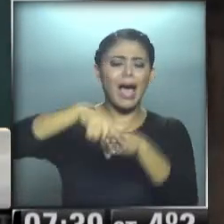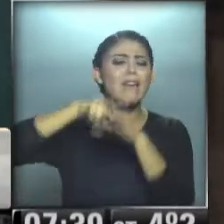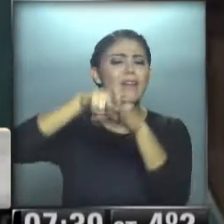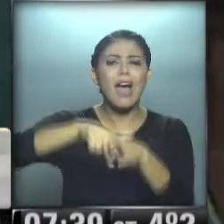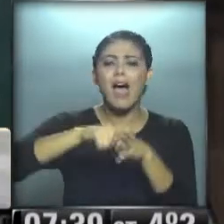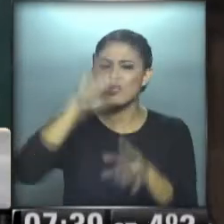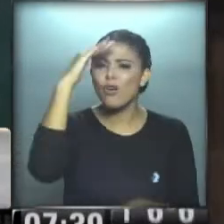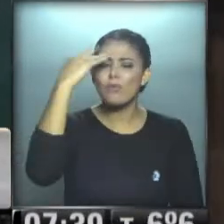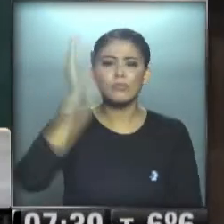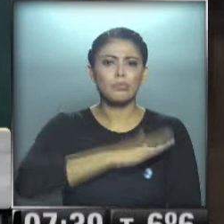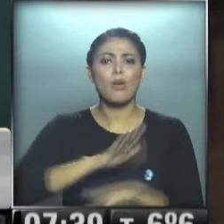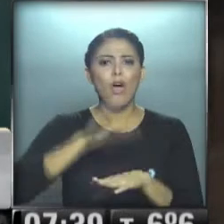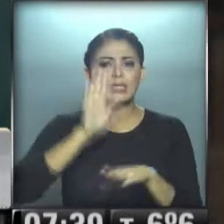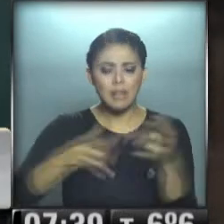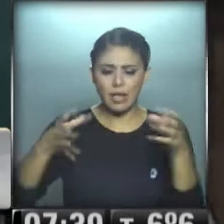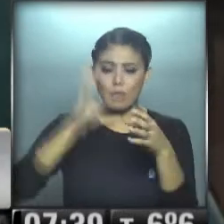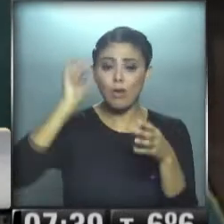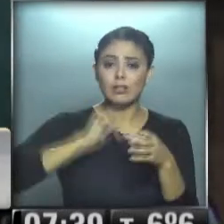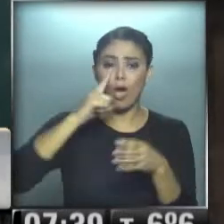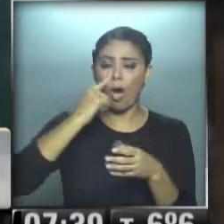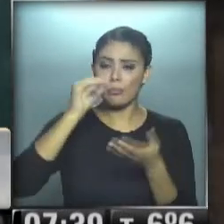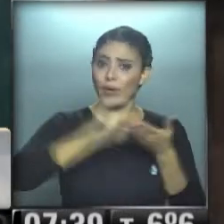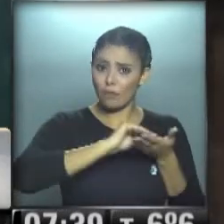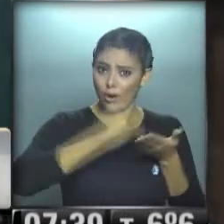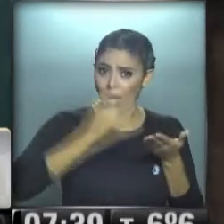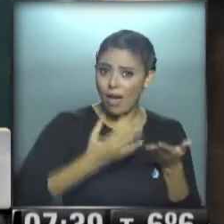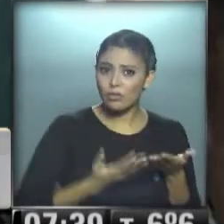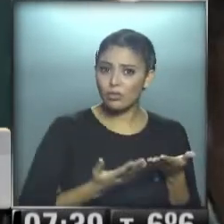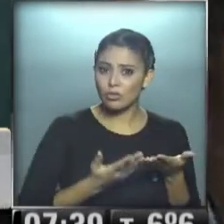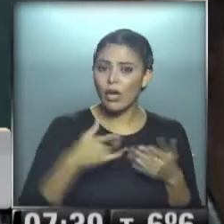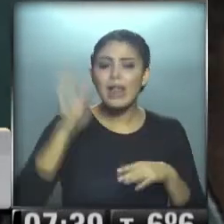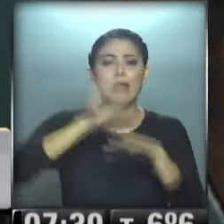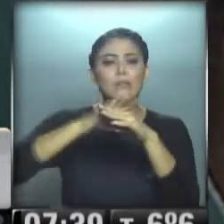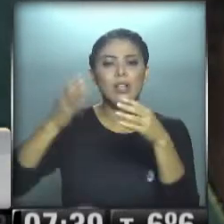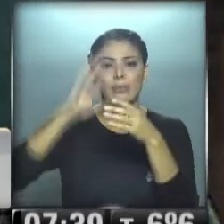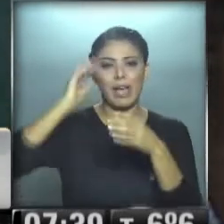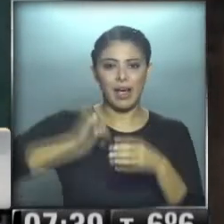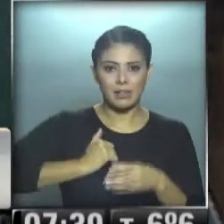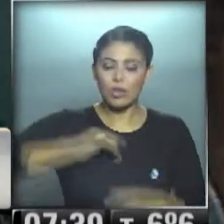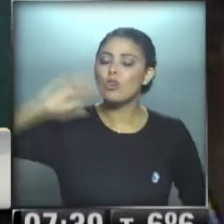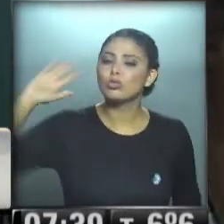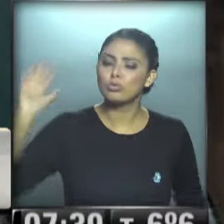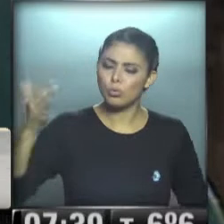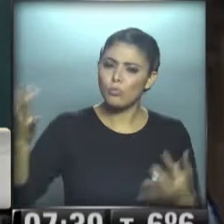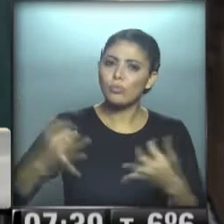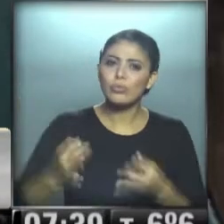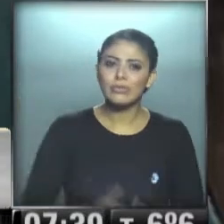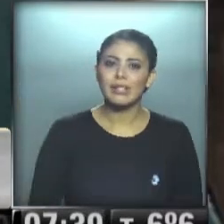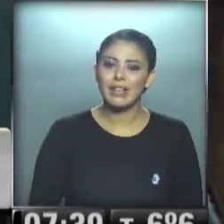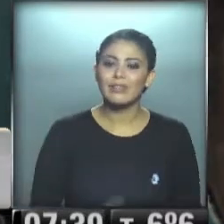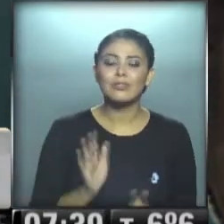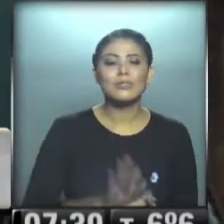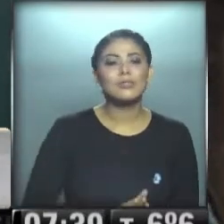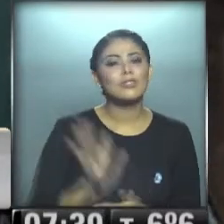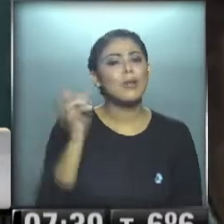ponerse al frente de un ejército un nombre que era un letrado un abogado al frente de un ejército todo un mérito desde el punto de vista de